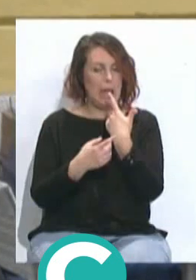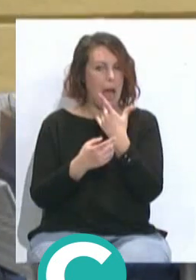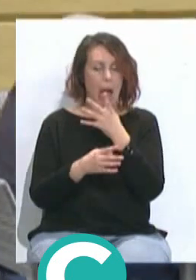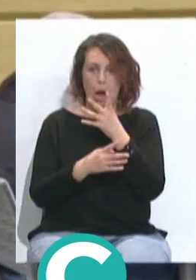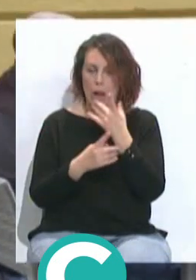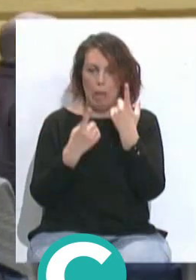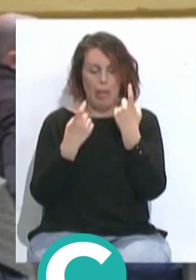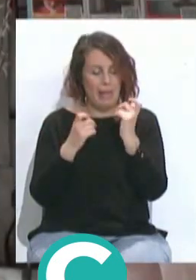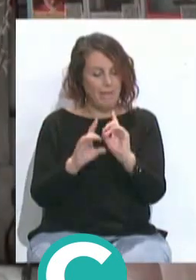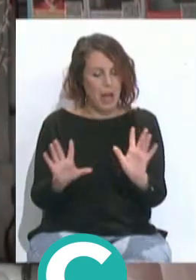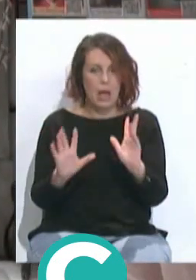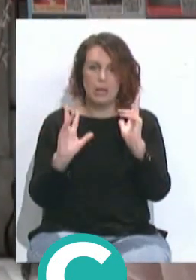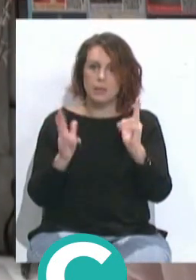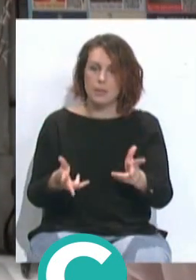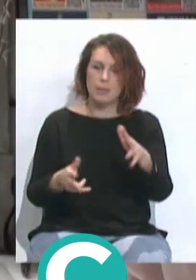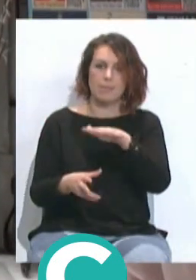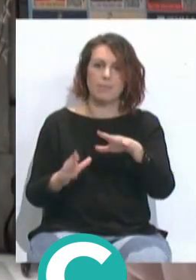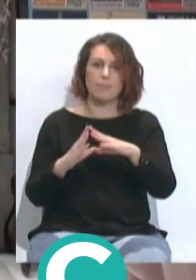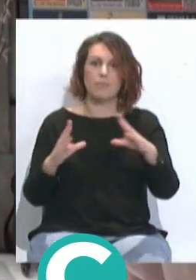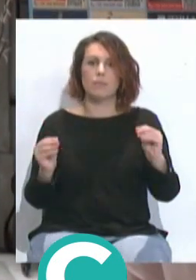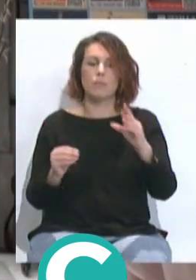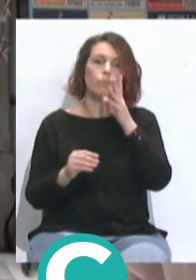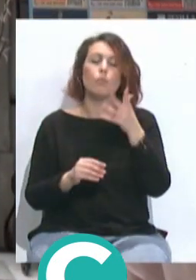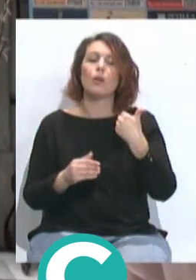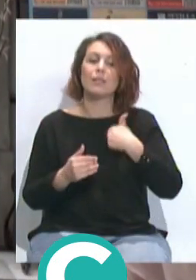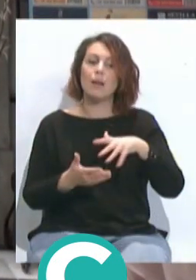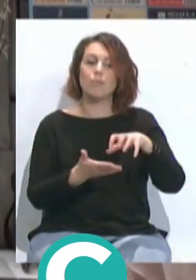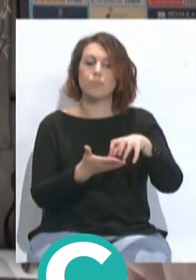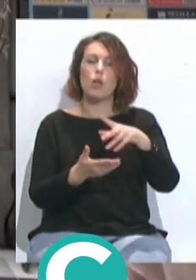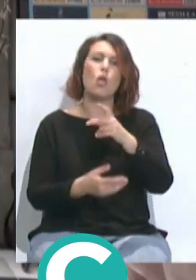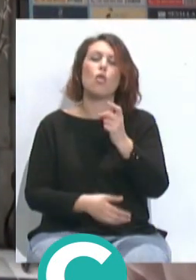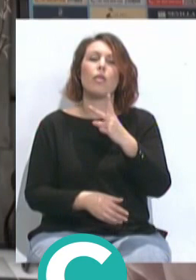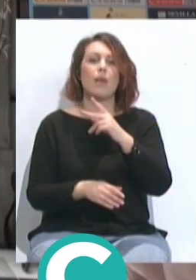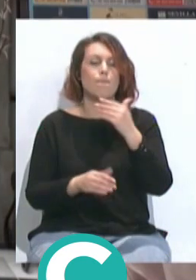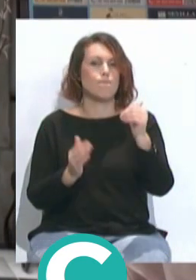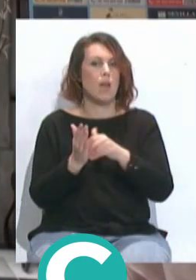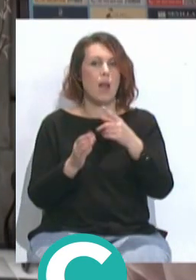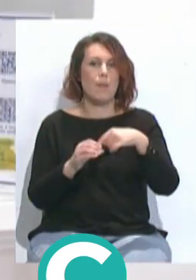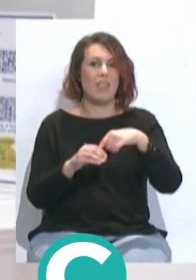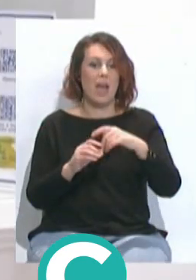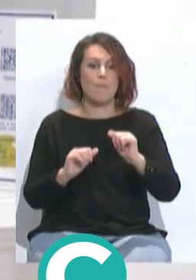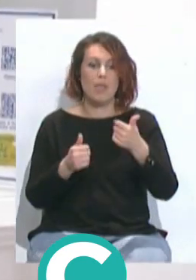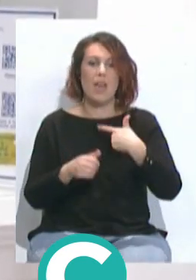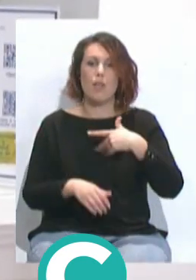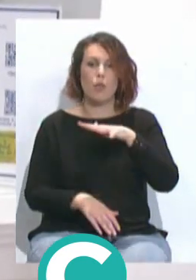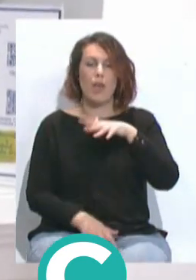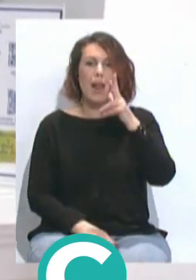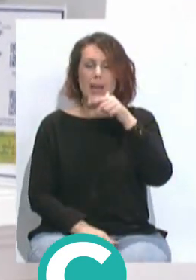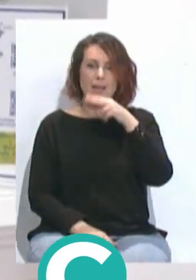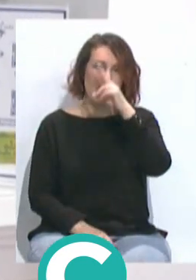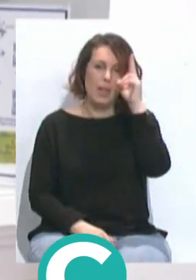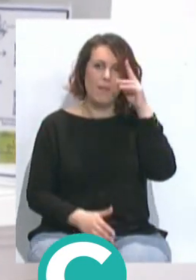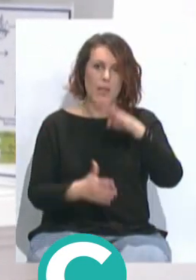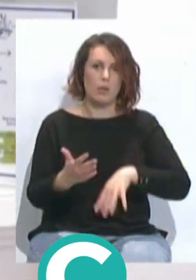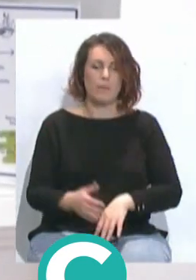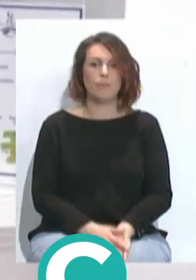ahora se necesiten plazas hoteleras en Andalucía porque se han habilitado unas 12.000 plazas iniciales en Alicante Madrid y